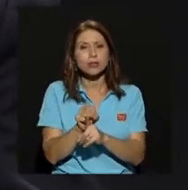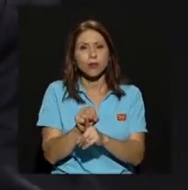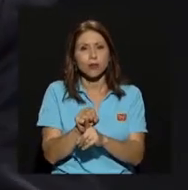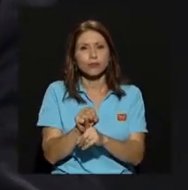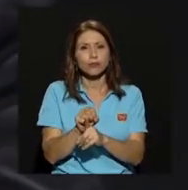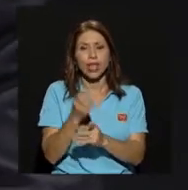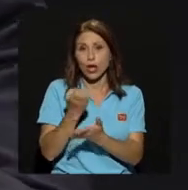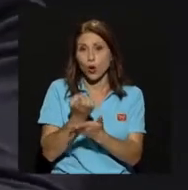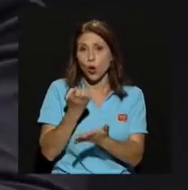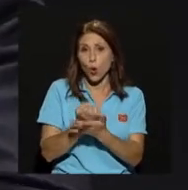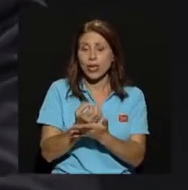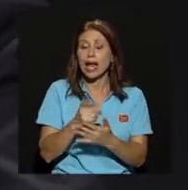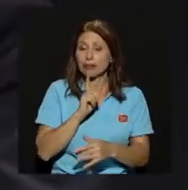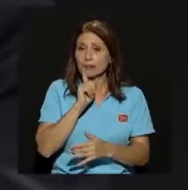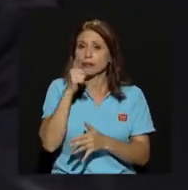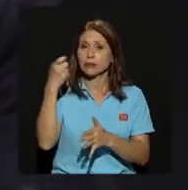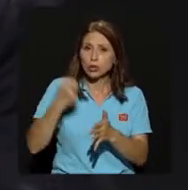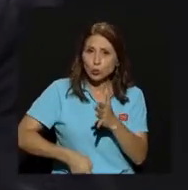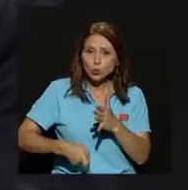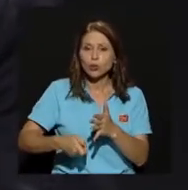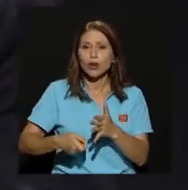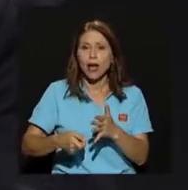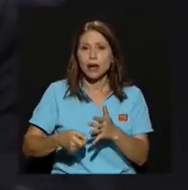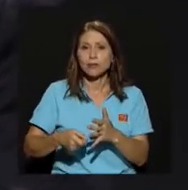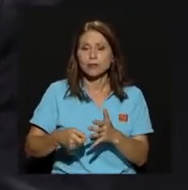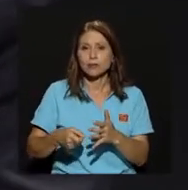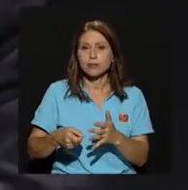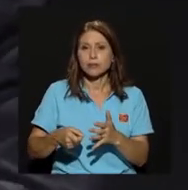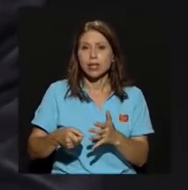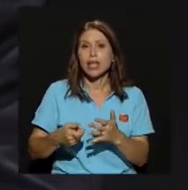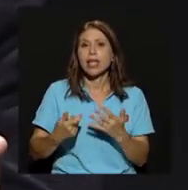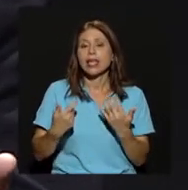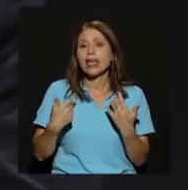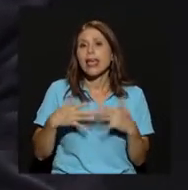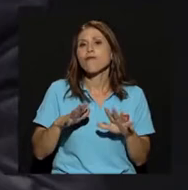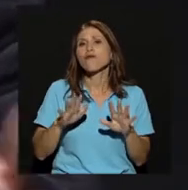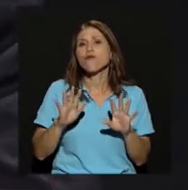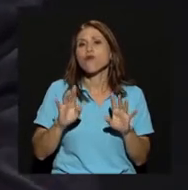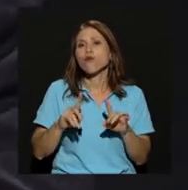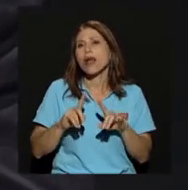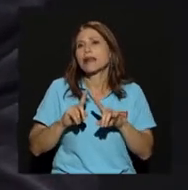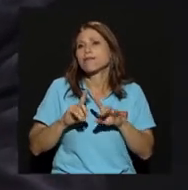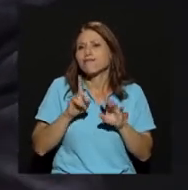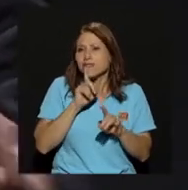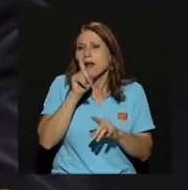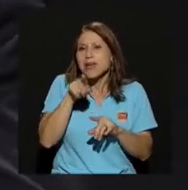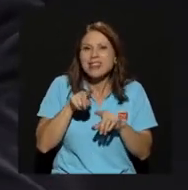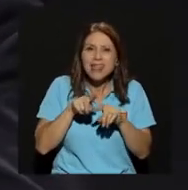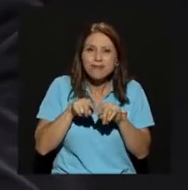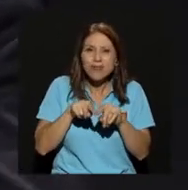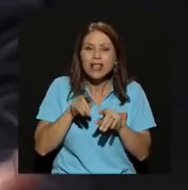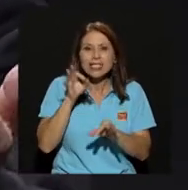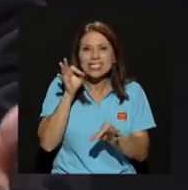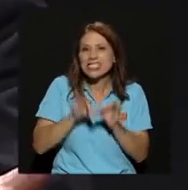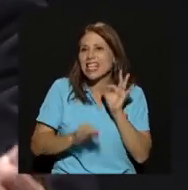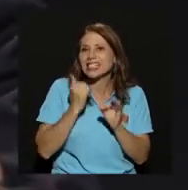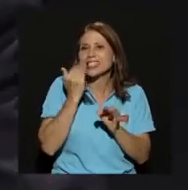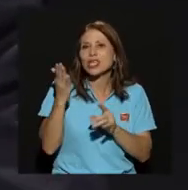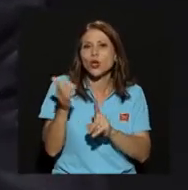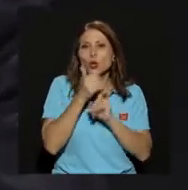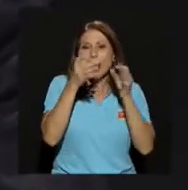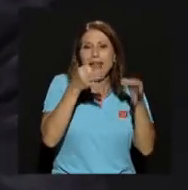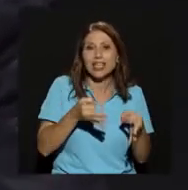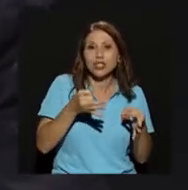económica era tan dura fue relativamente sencillo tomar la decisión porque había que tomarla o